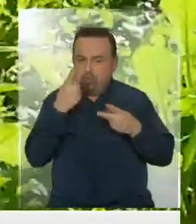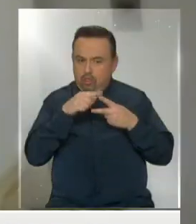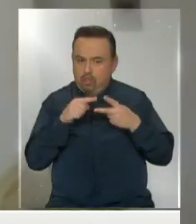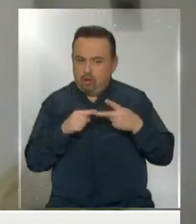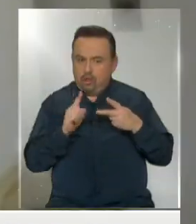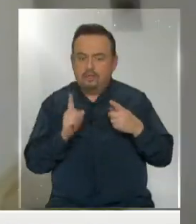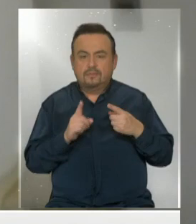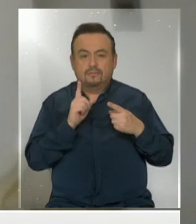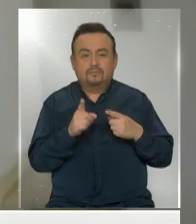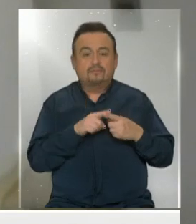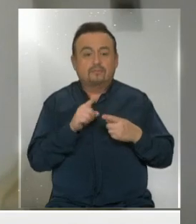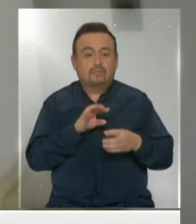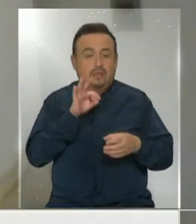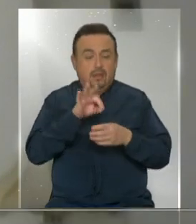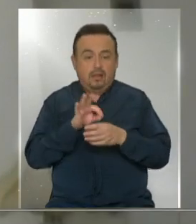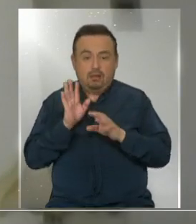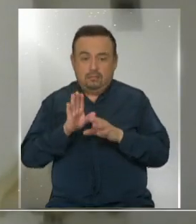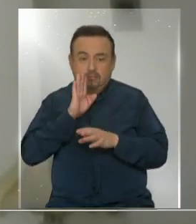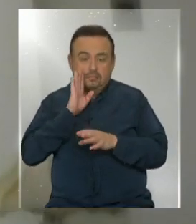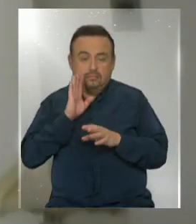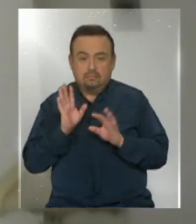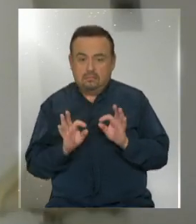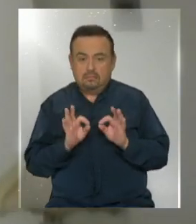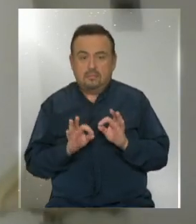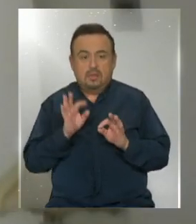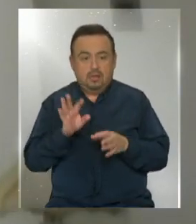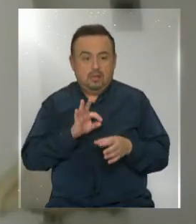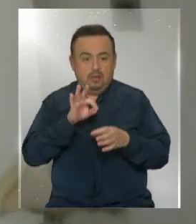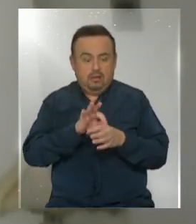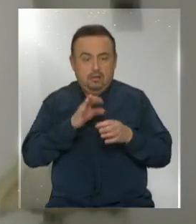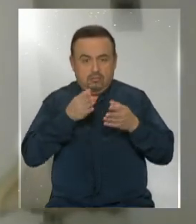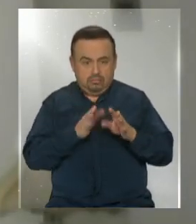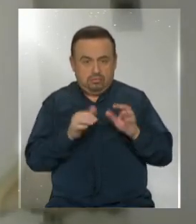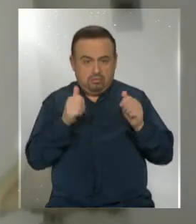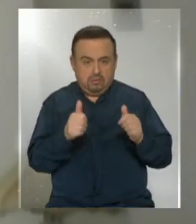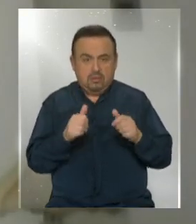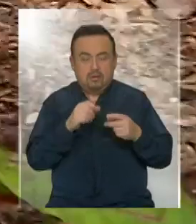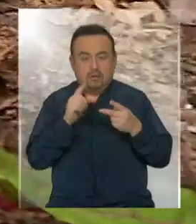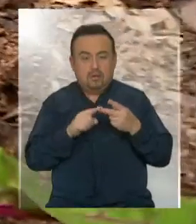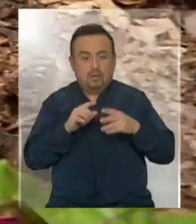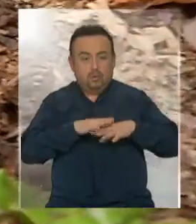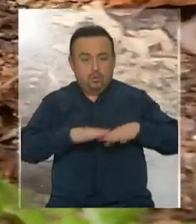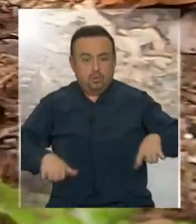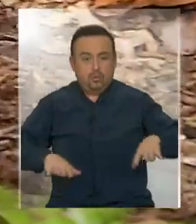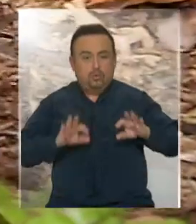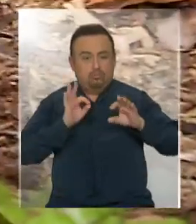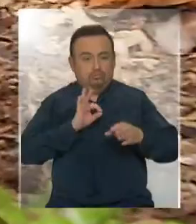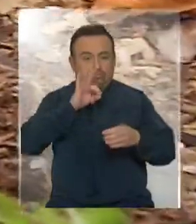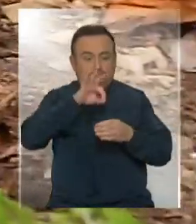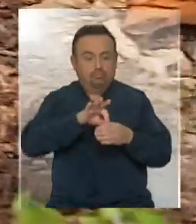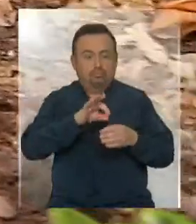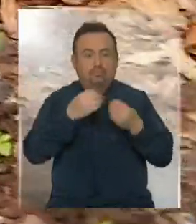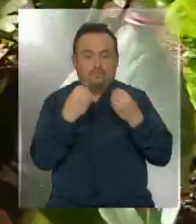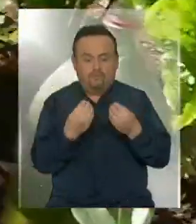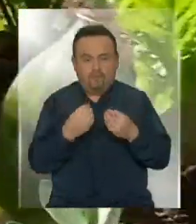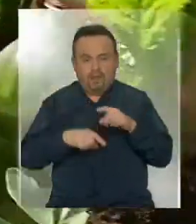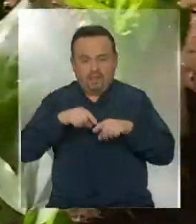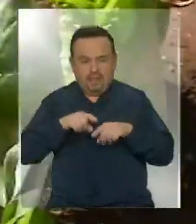cosas. Partí con semillas sanas, cosa de que ese cultivo nazca sano. Y después el suelo, que sea un suelo